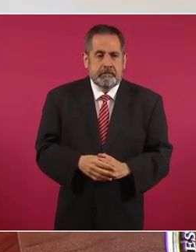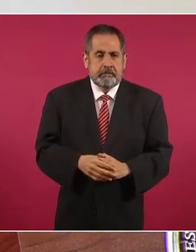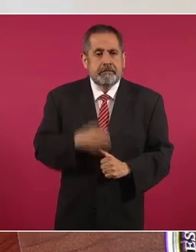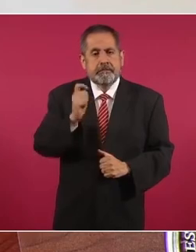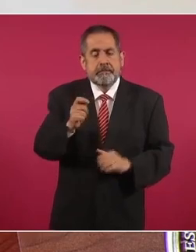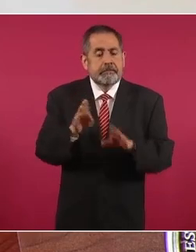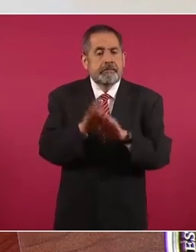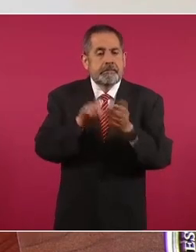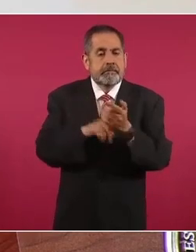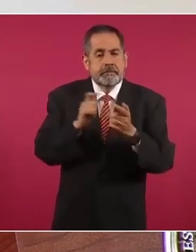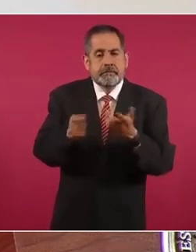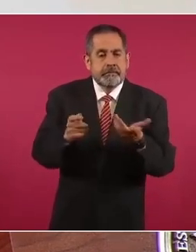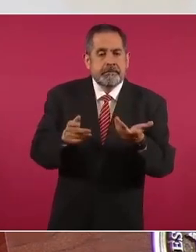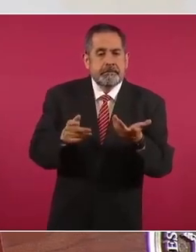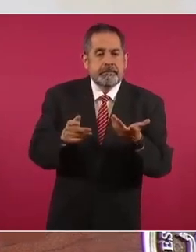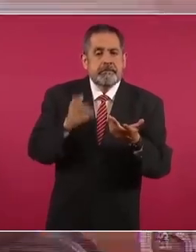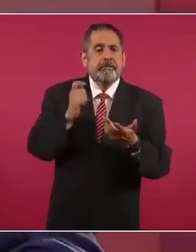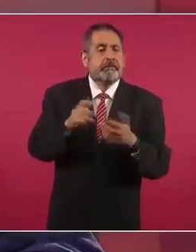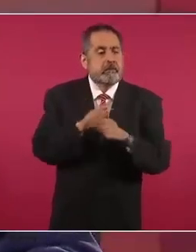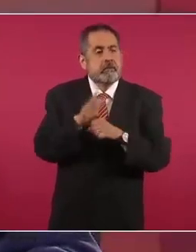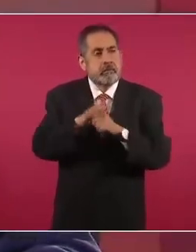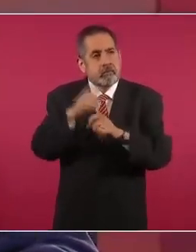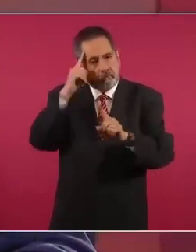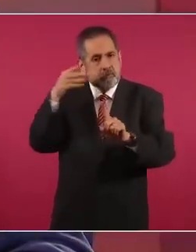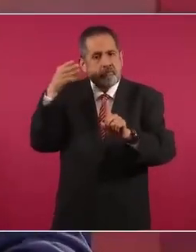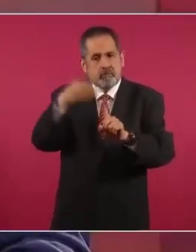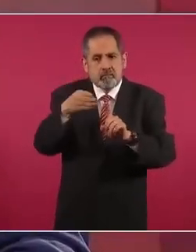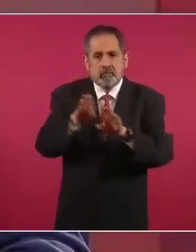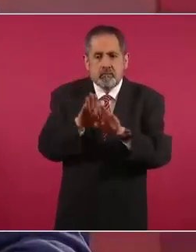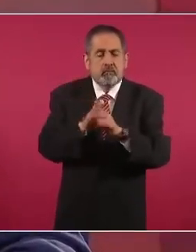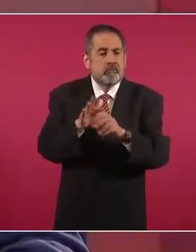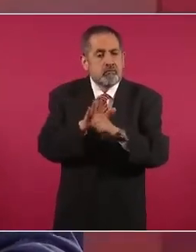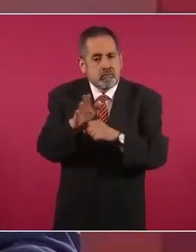sino qué proponen,